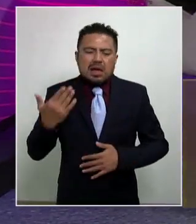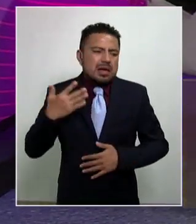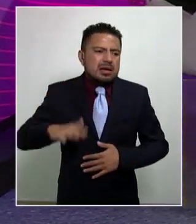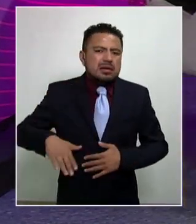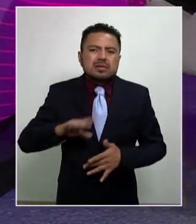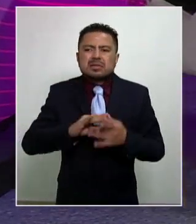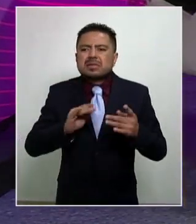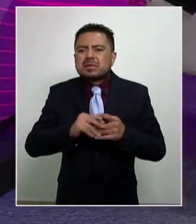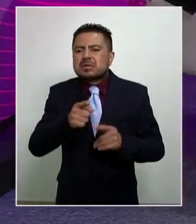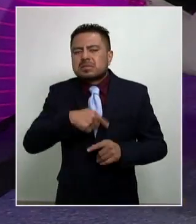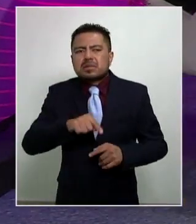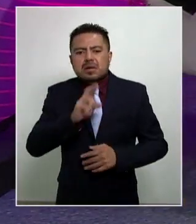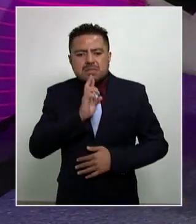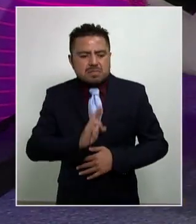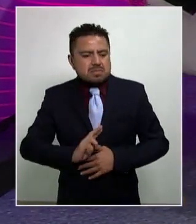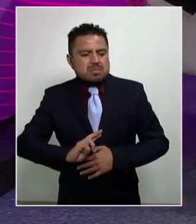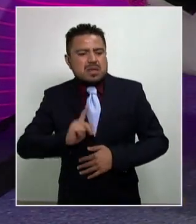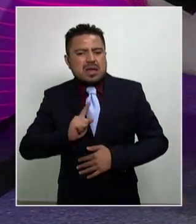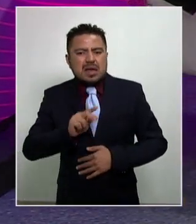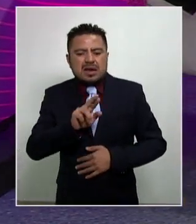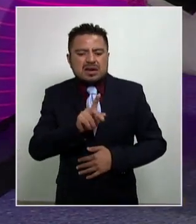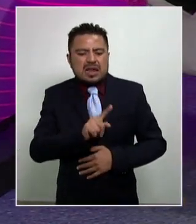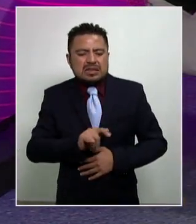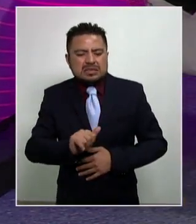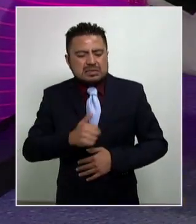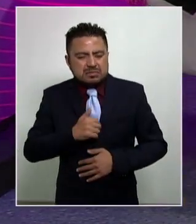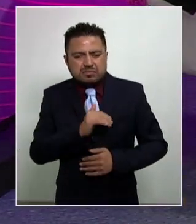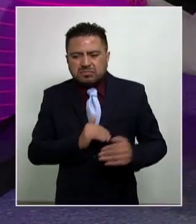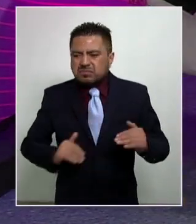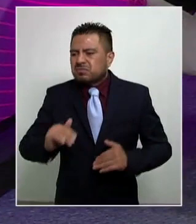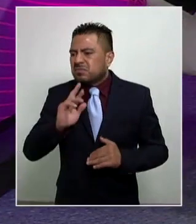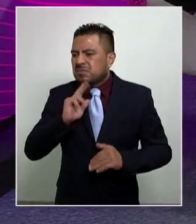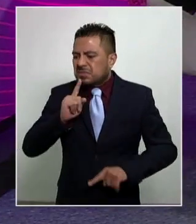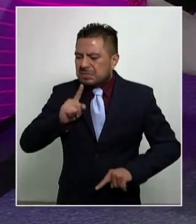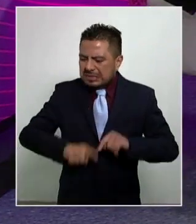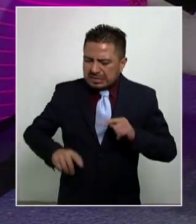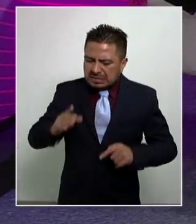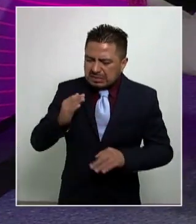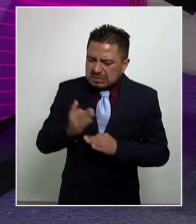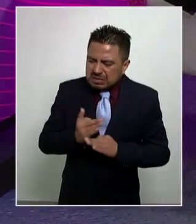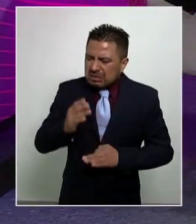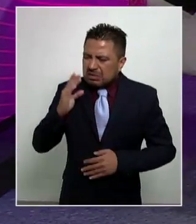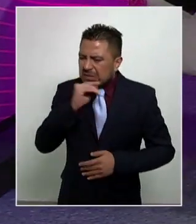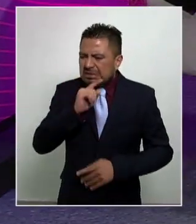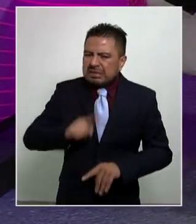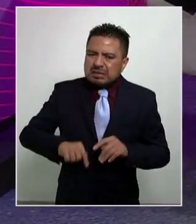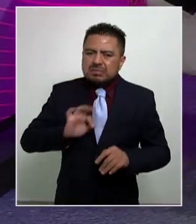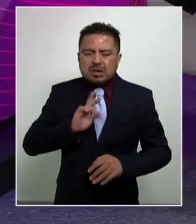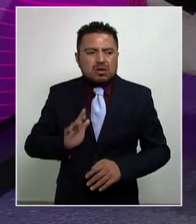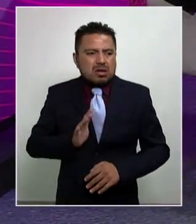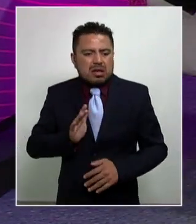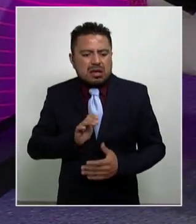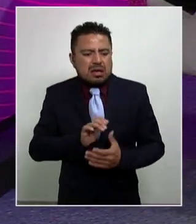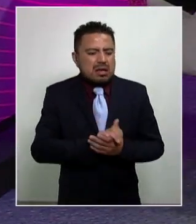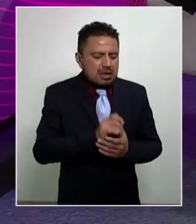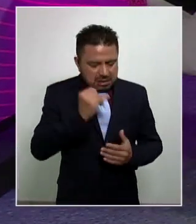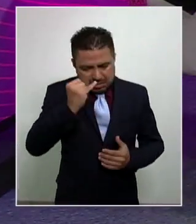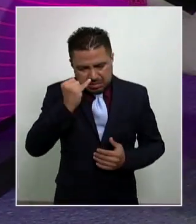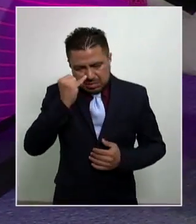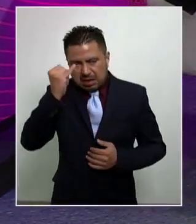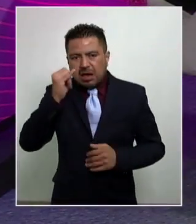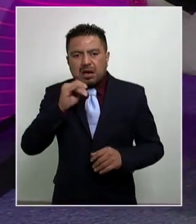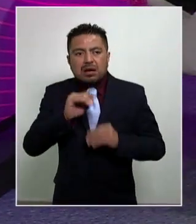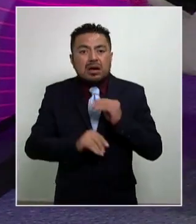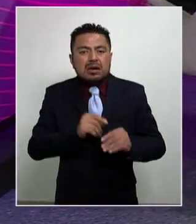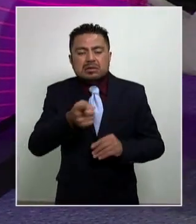hay que mejorar la raza, ¿no? Y seguir replicando que existen las razas, seguir construyendo la idea de que